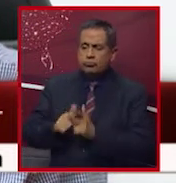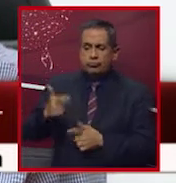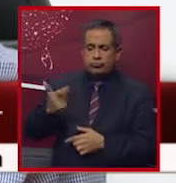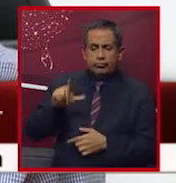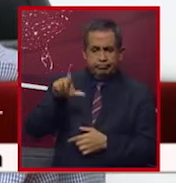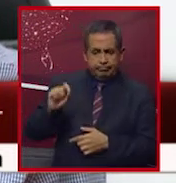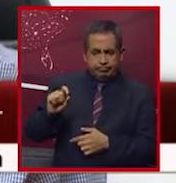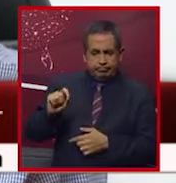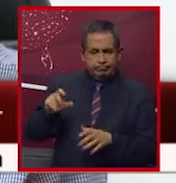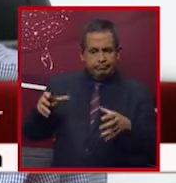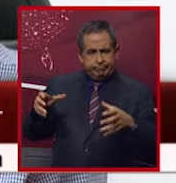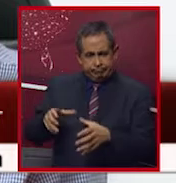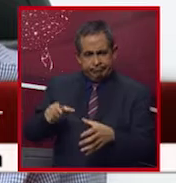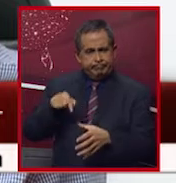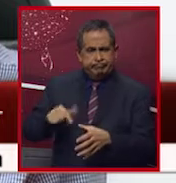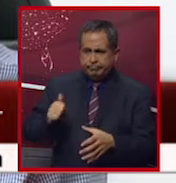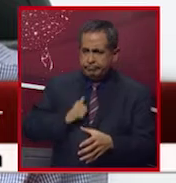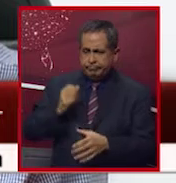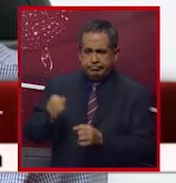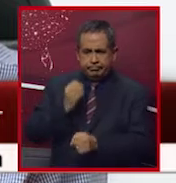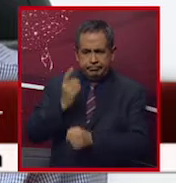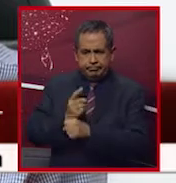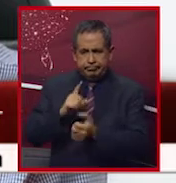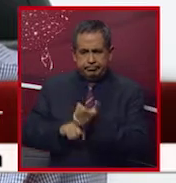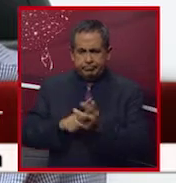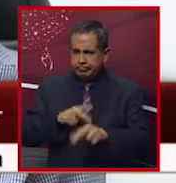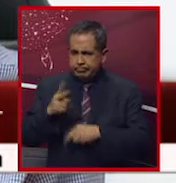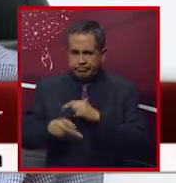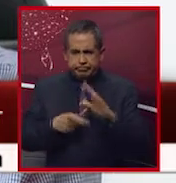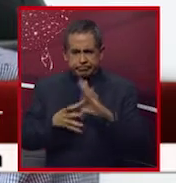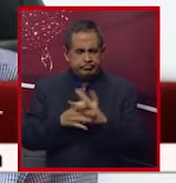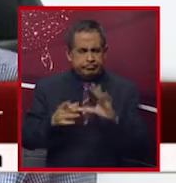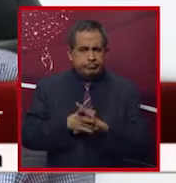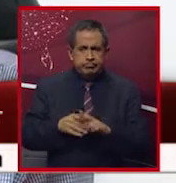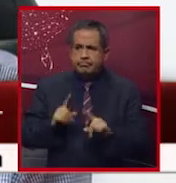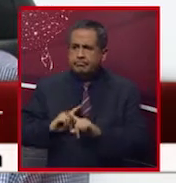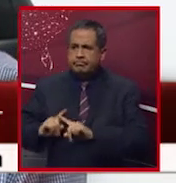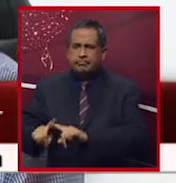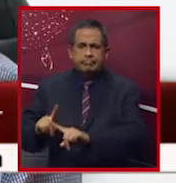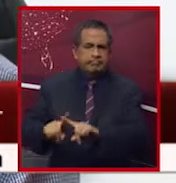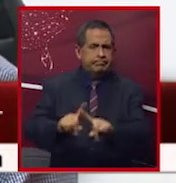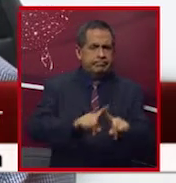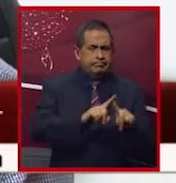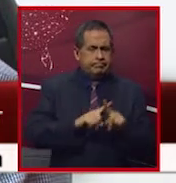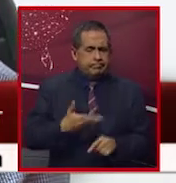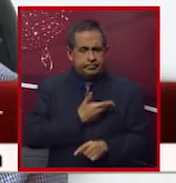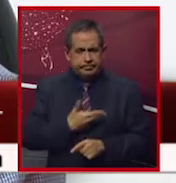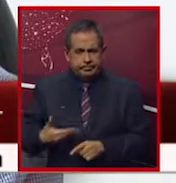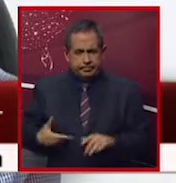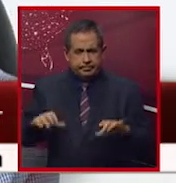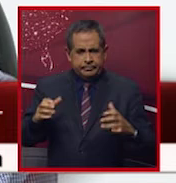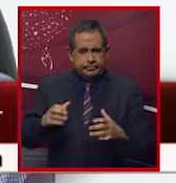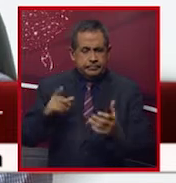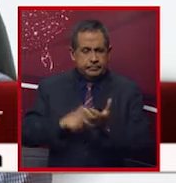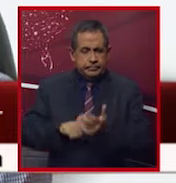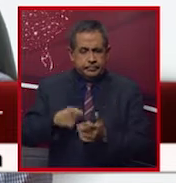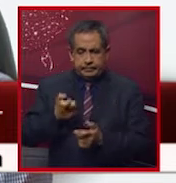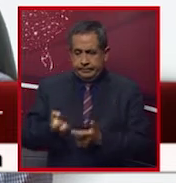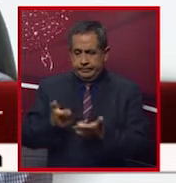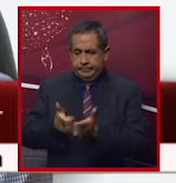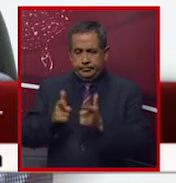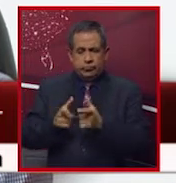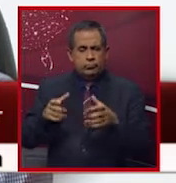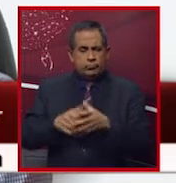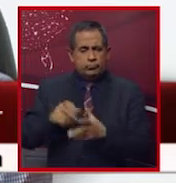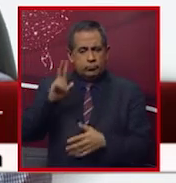20 es una buena oportunidad para que todos los presidentes de esta agrupación